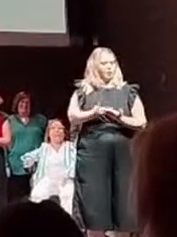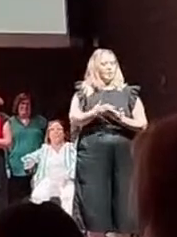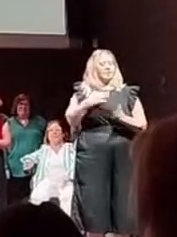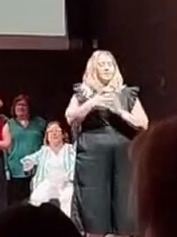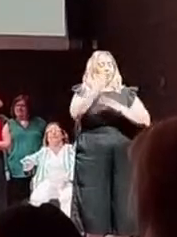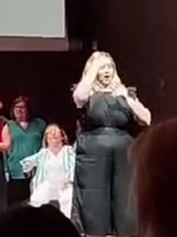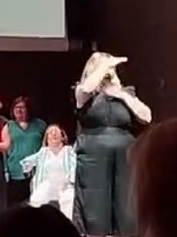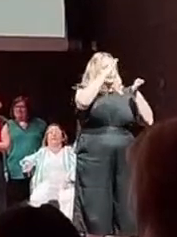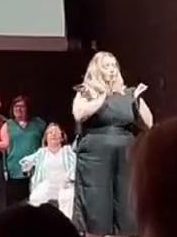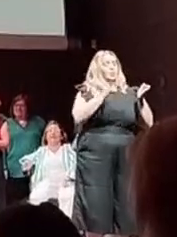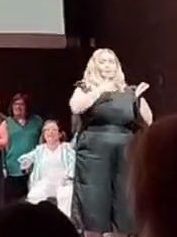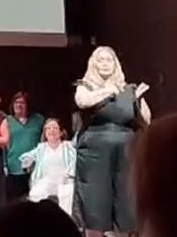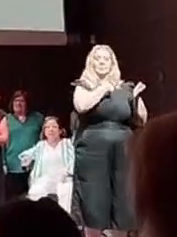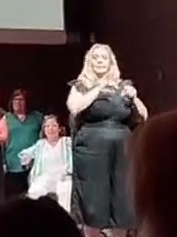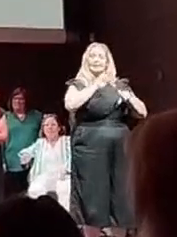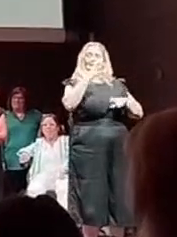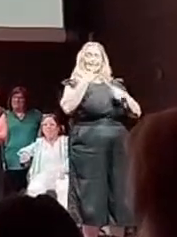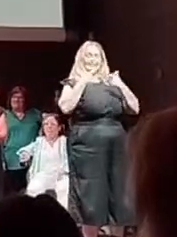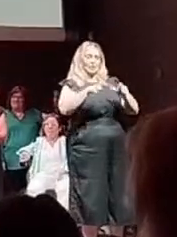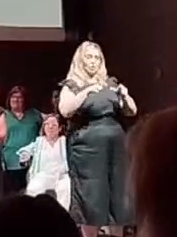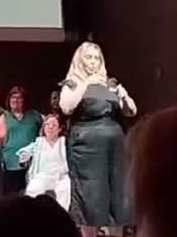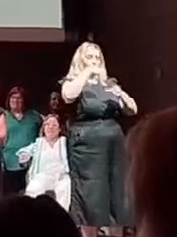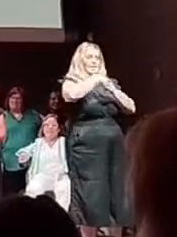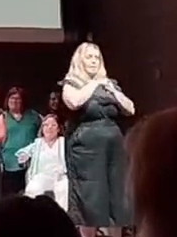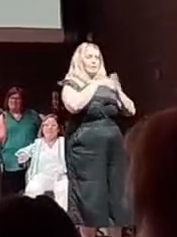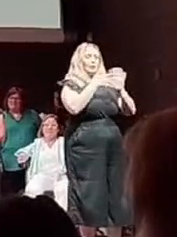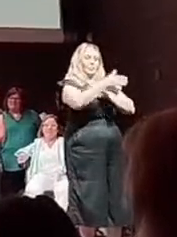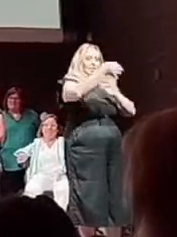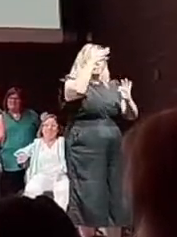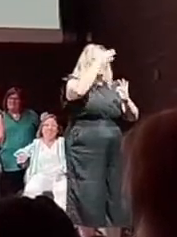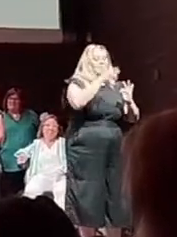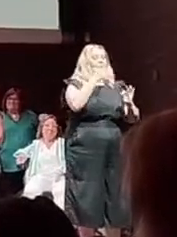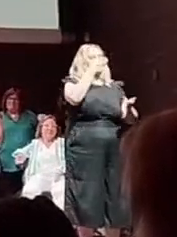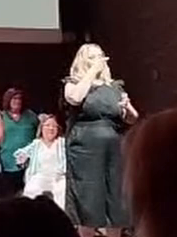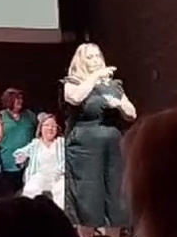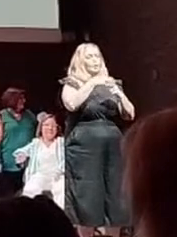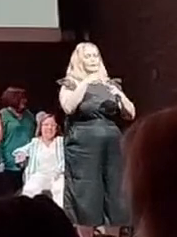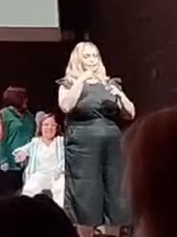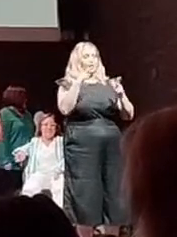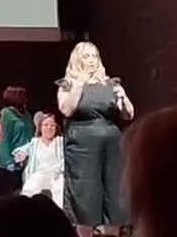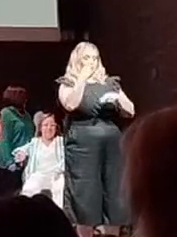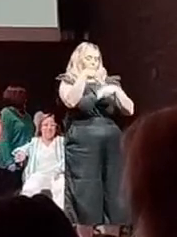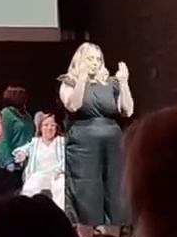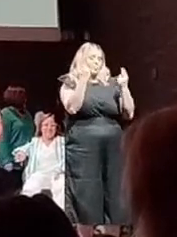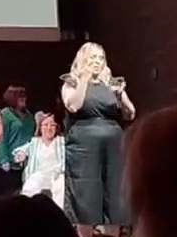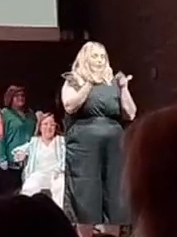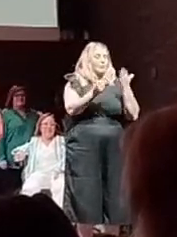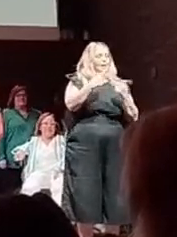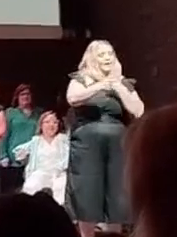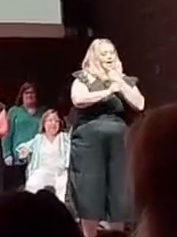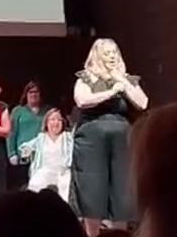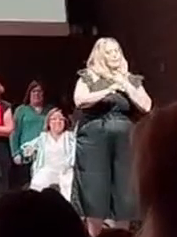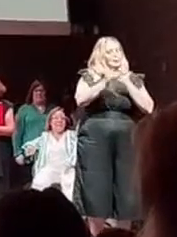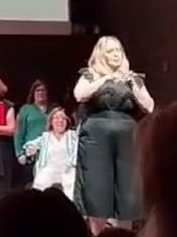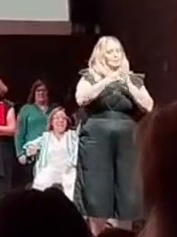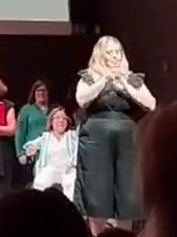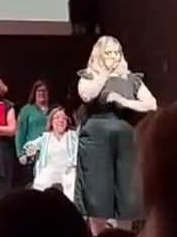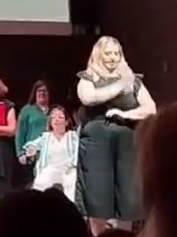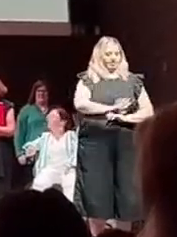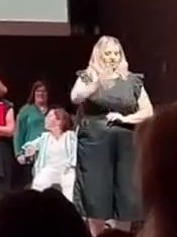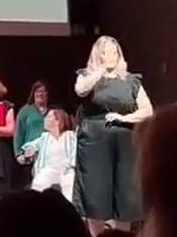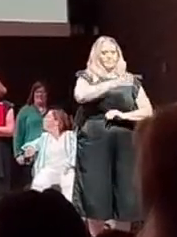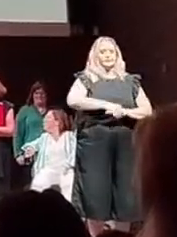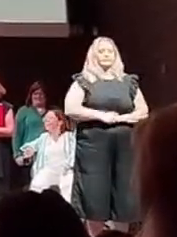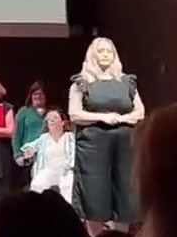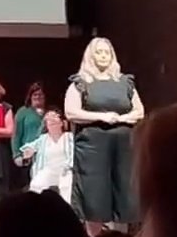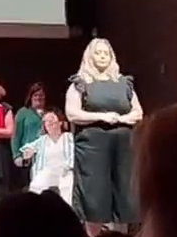como en el papel que juegan las entidades del tercer sector en la definición y evaluación de las políticas públicas, estrategias y planes nacionales.